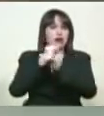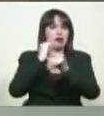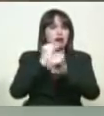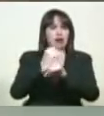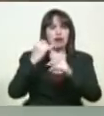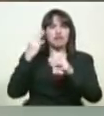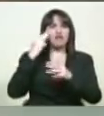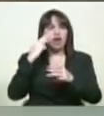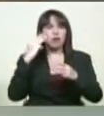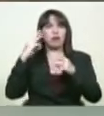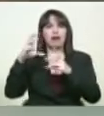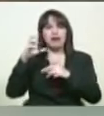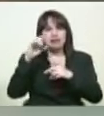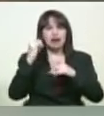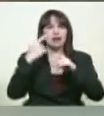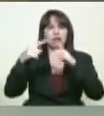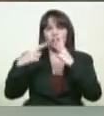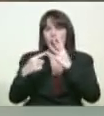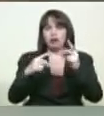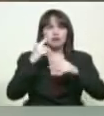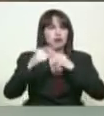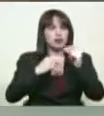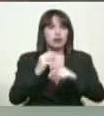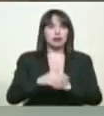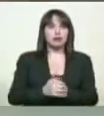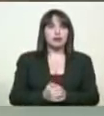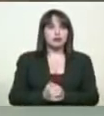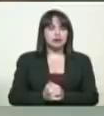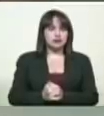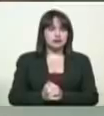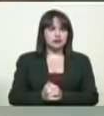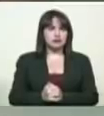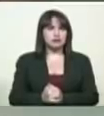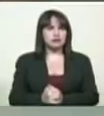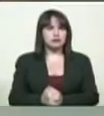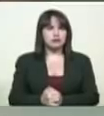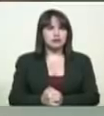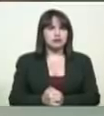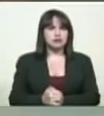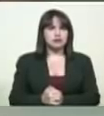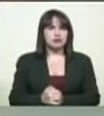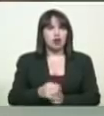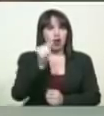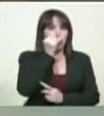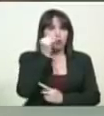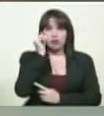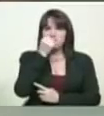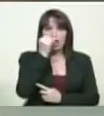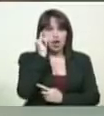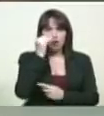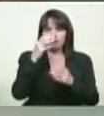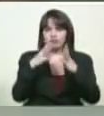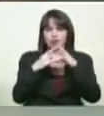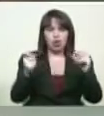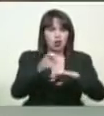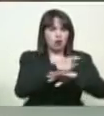todo en tiempo real los vídeos de marco torre